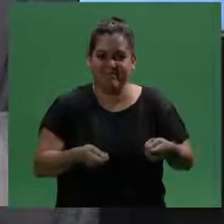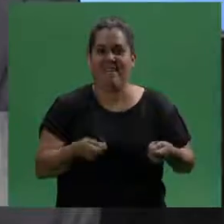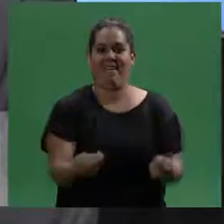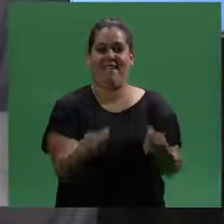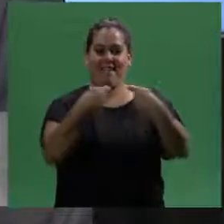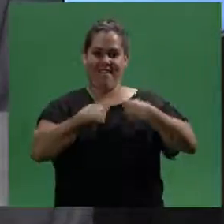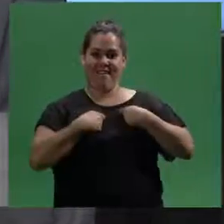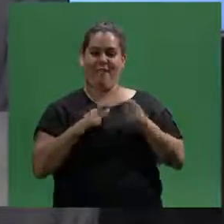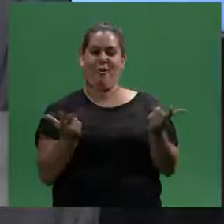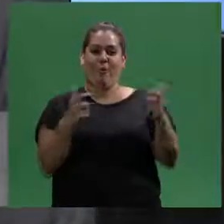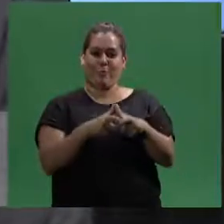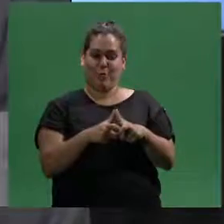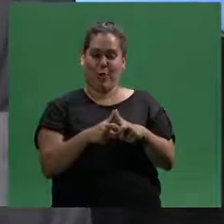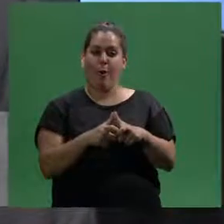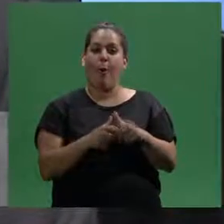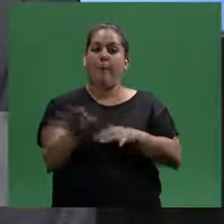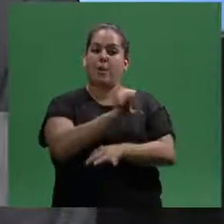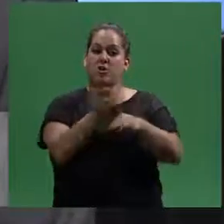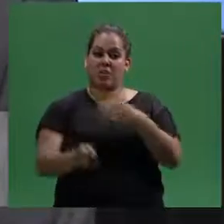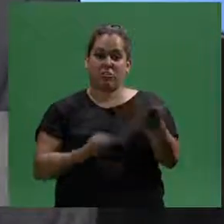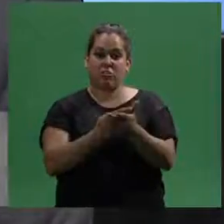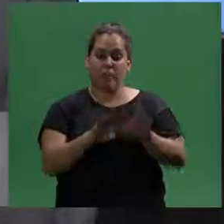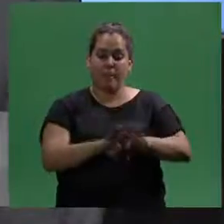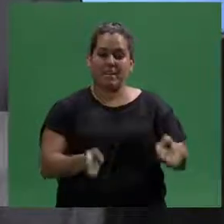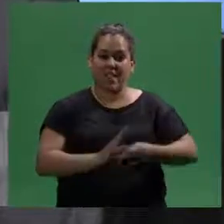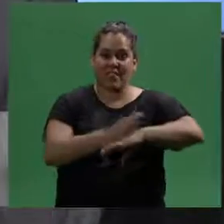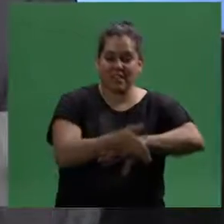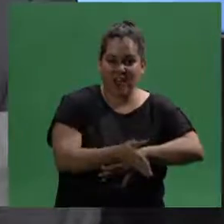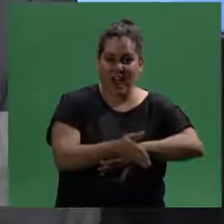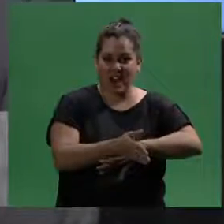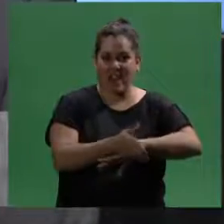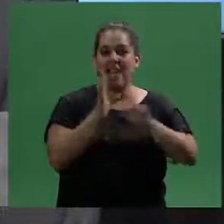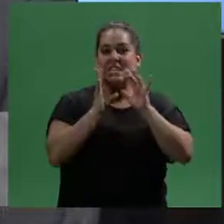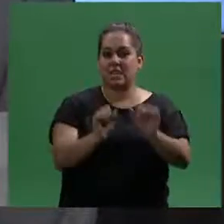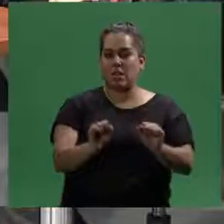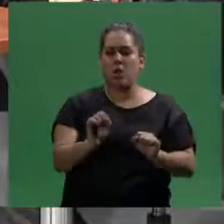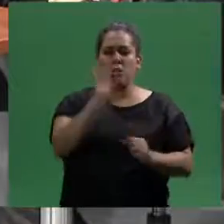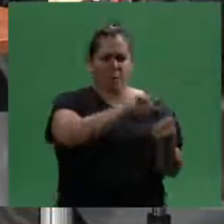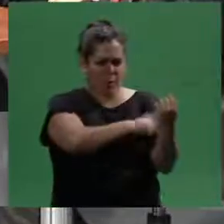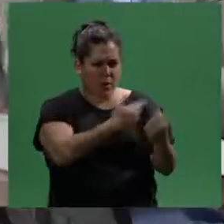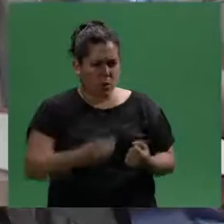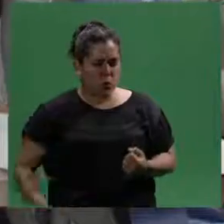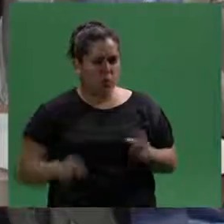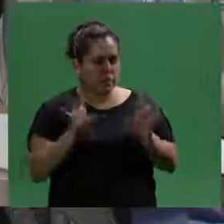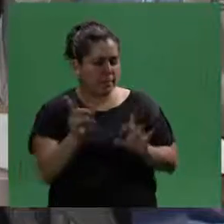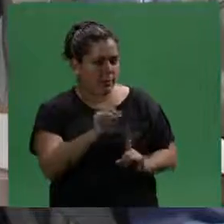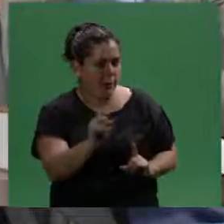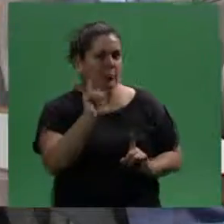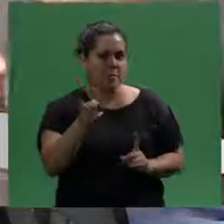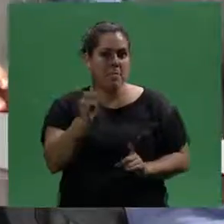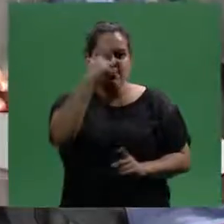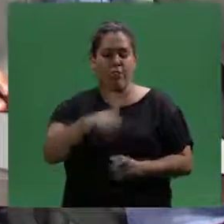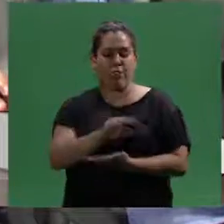de la dejemos bien Cámara. gráfico. Los proyectos ingresan por la mesa de entrada de Secretaría de la Cámara. no solo los del Ejecutivo, también los que generan los